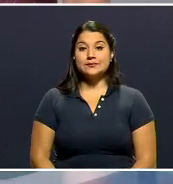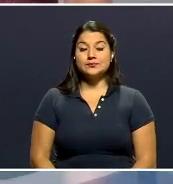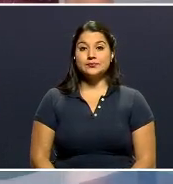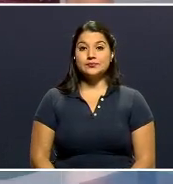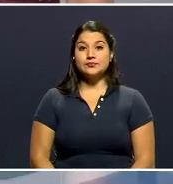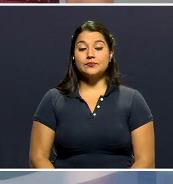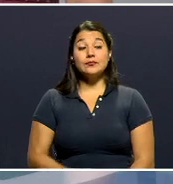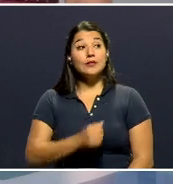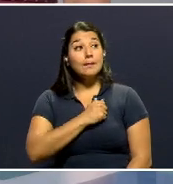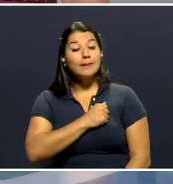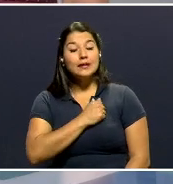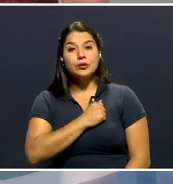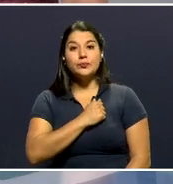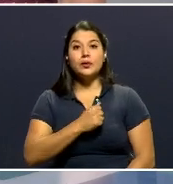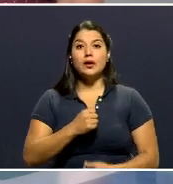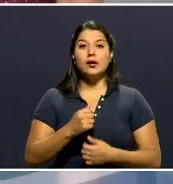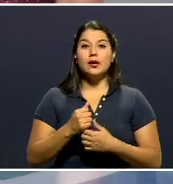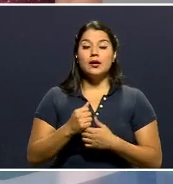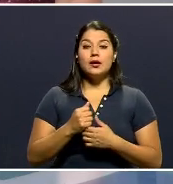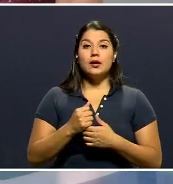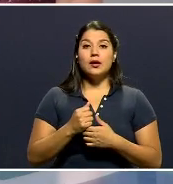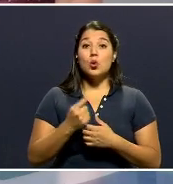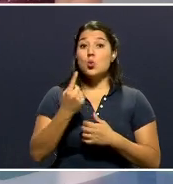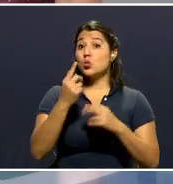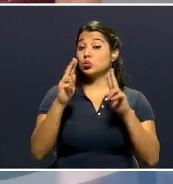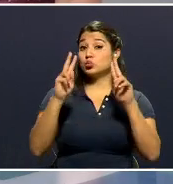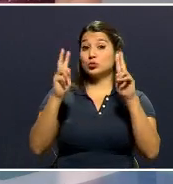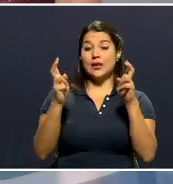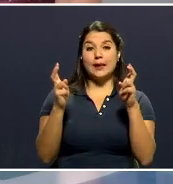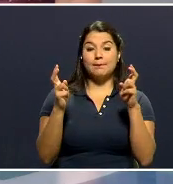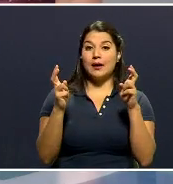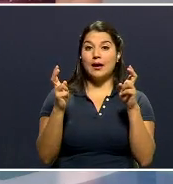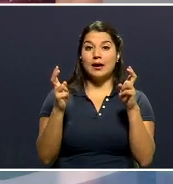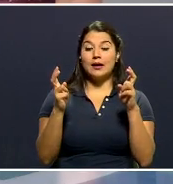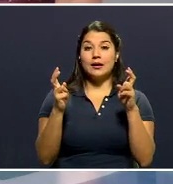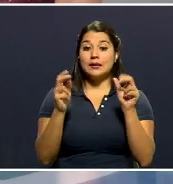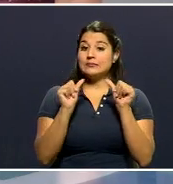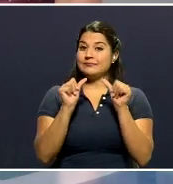Definitivamente, perdón, Excel, definitivamente un tema que va